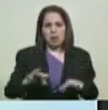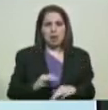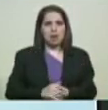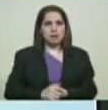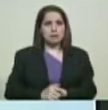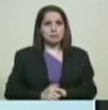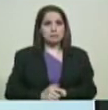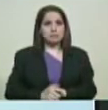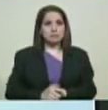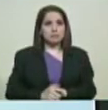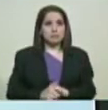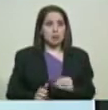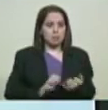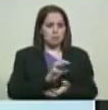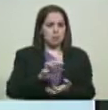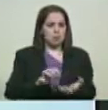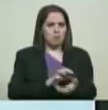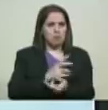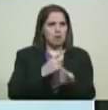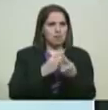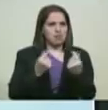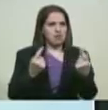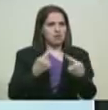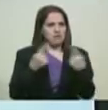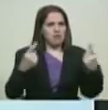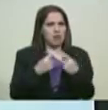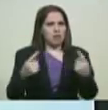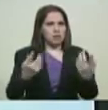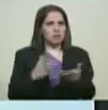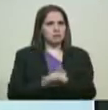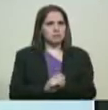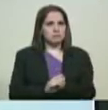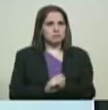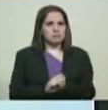veces son problemas diferentes entre un país y otro, entre una región y otra.